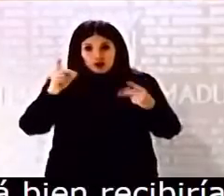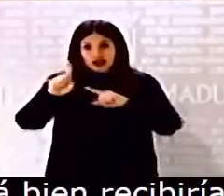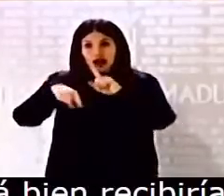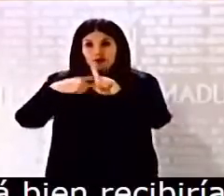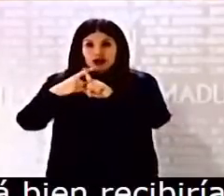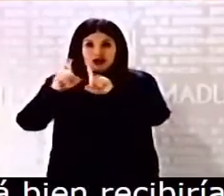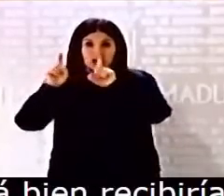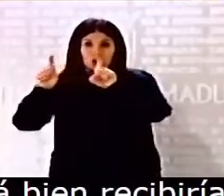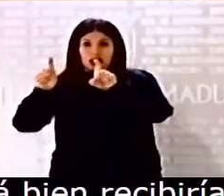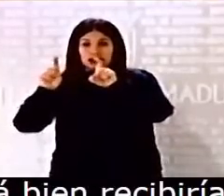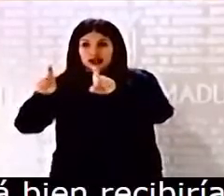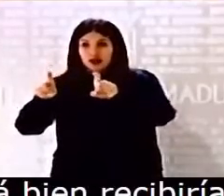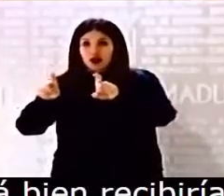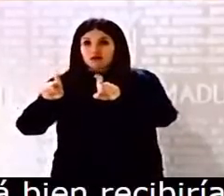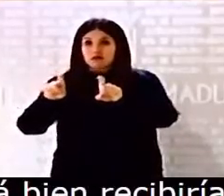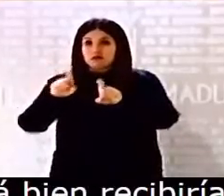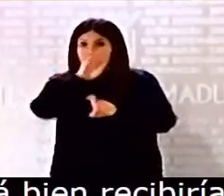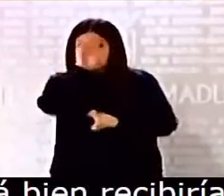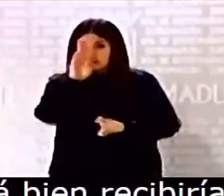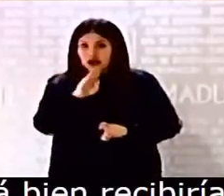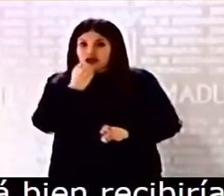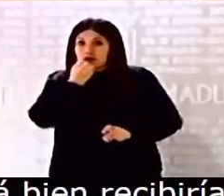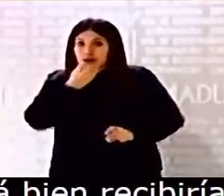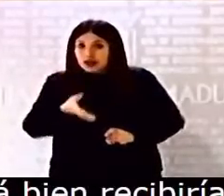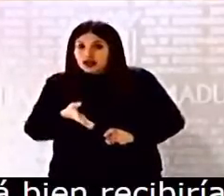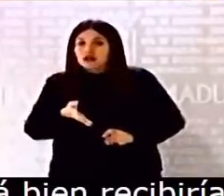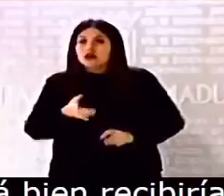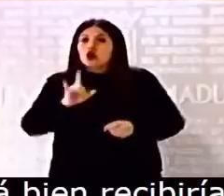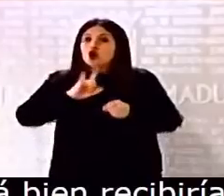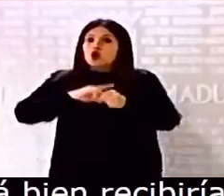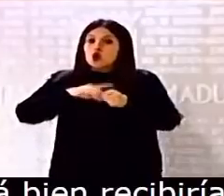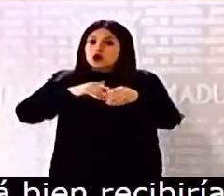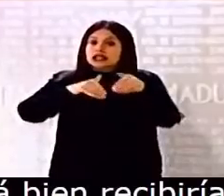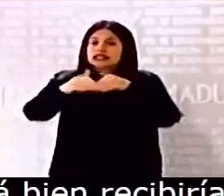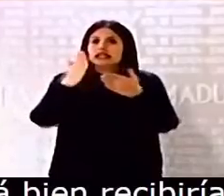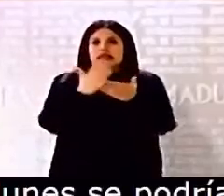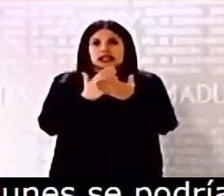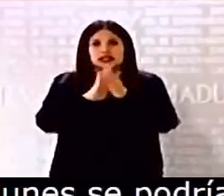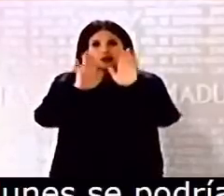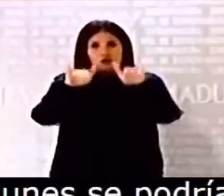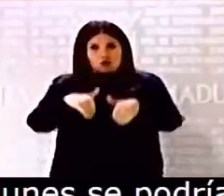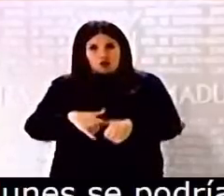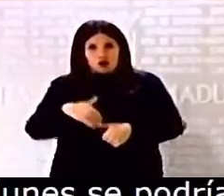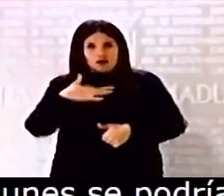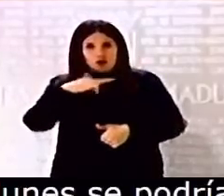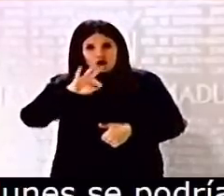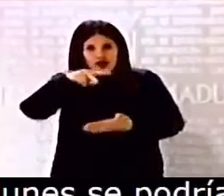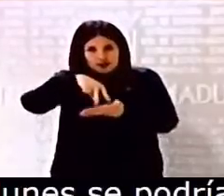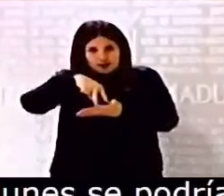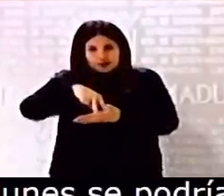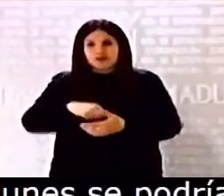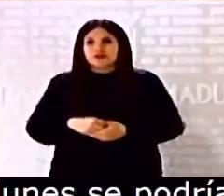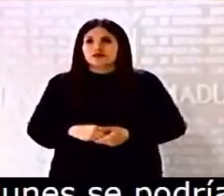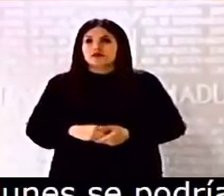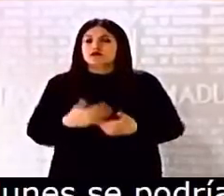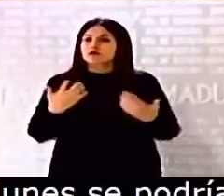oportuno, el lunes se podrían retomar las clases presenciales. En cualquier caso, yo